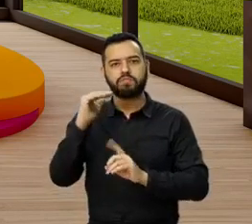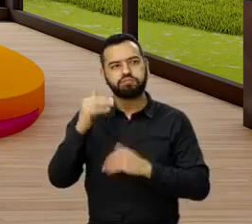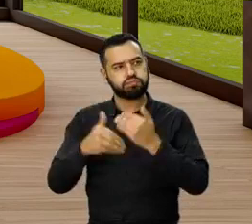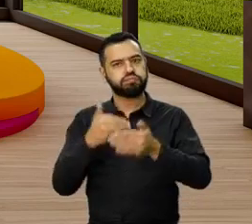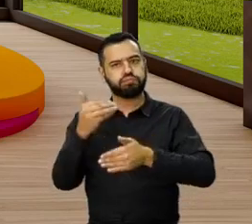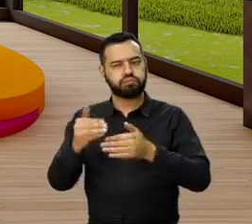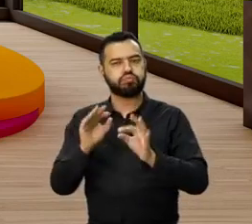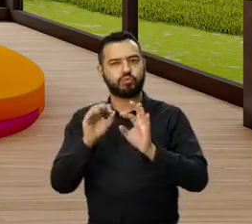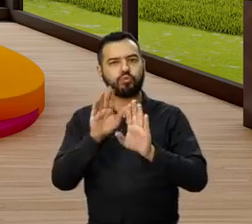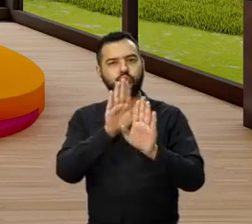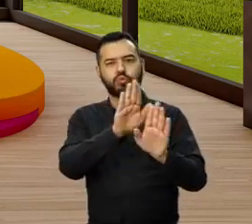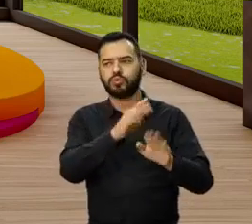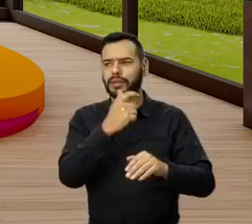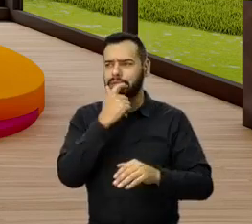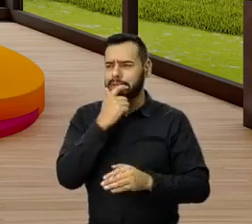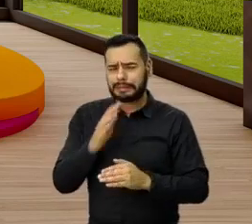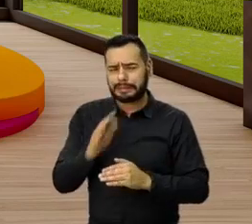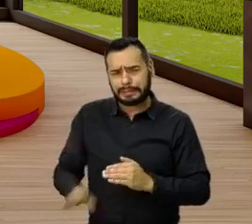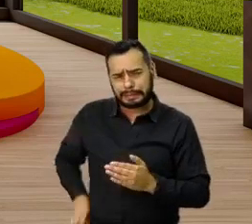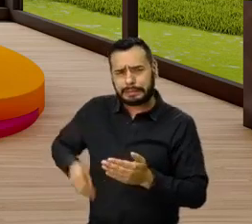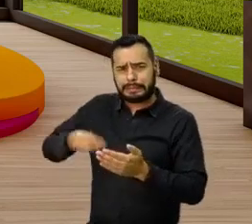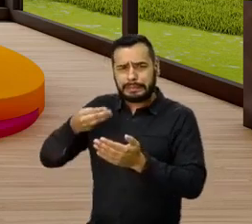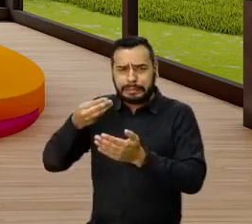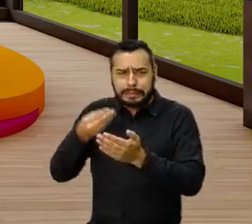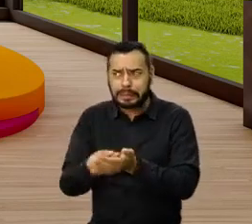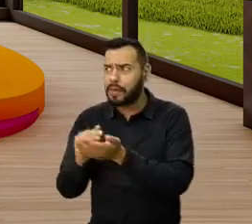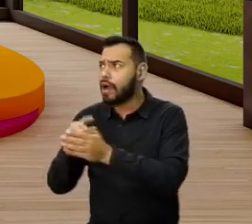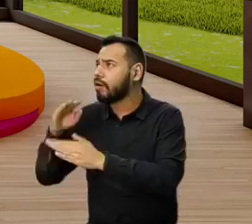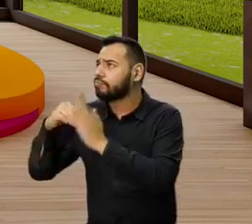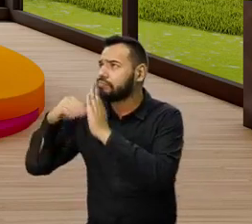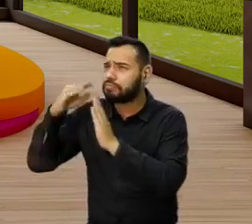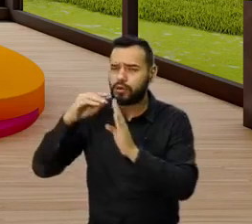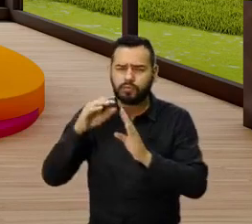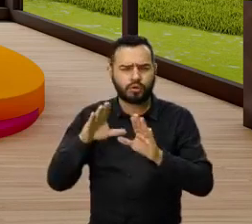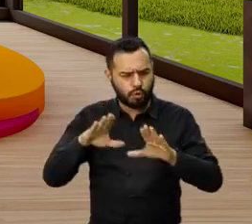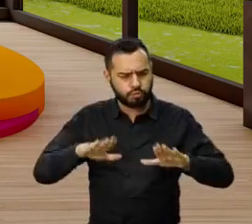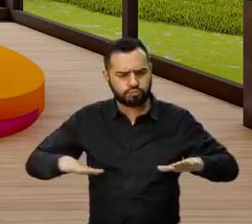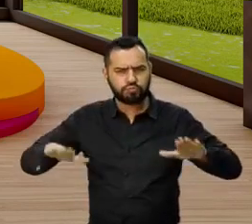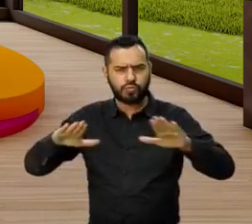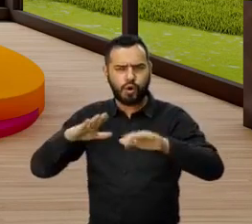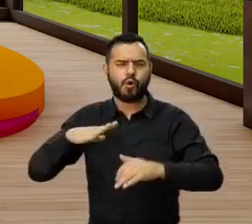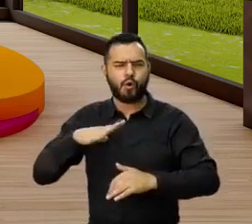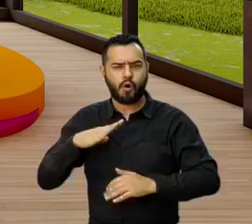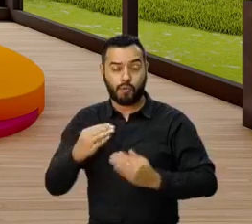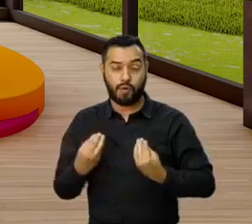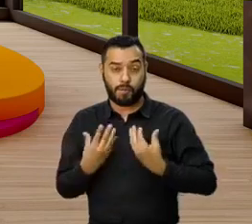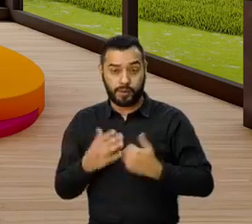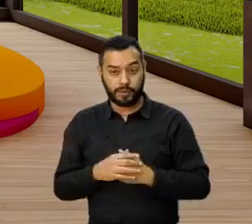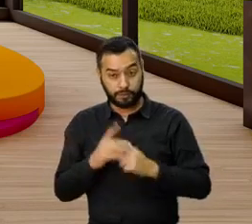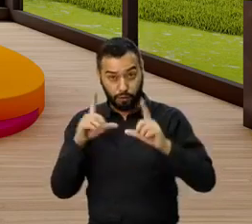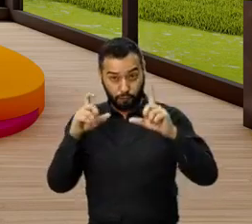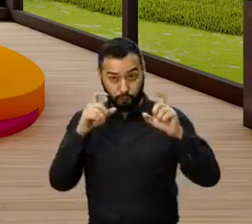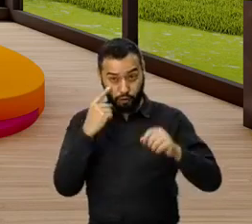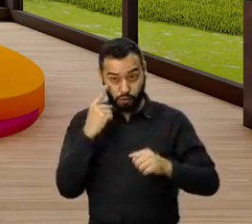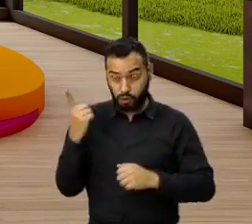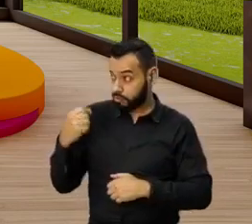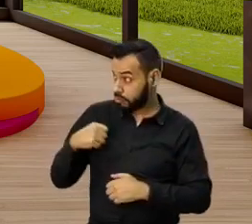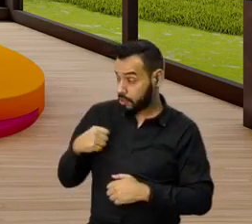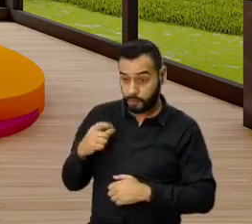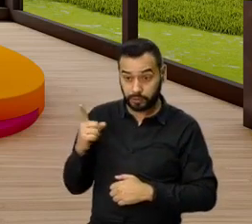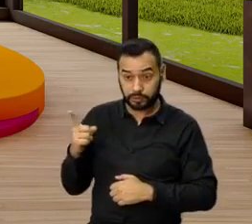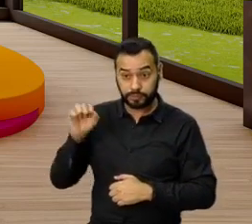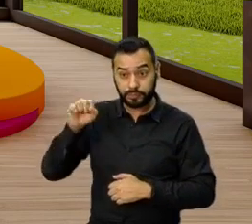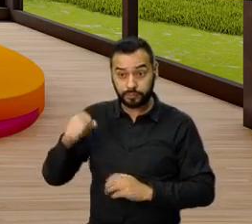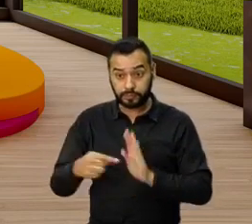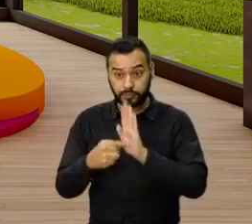adelantado donde ustedes no tengan que hacer una inversión tan grande que tenga un espacio cómodo para vivir efecto creo que tenemos unas imágenes que